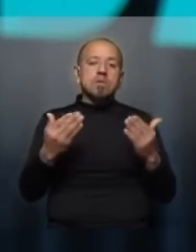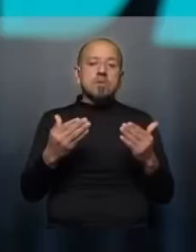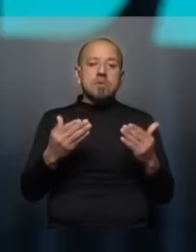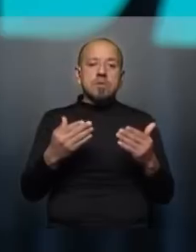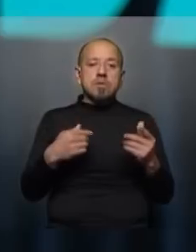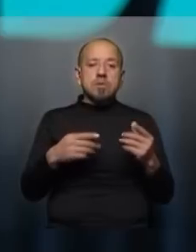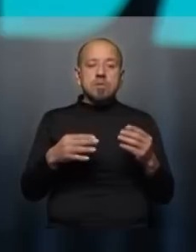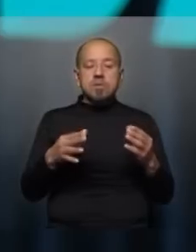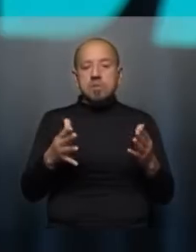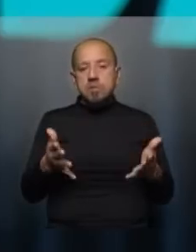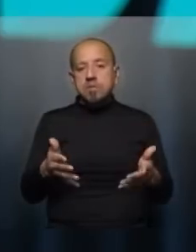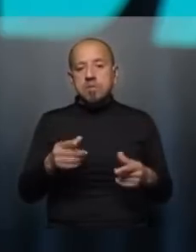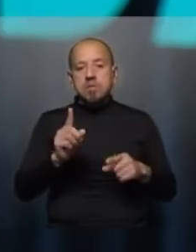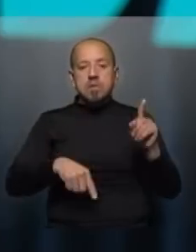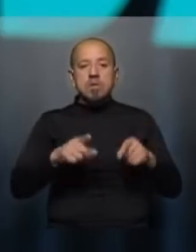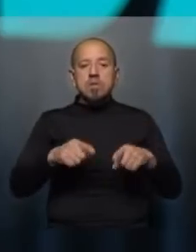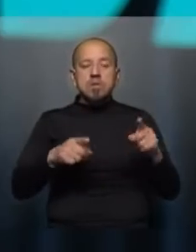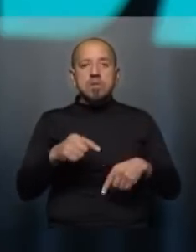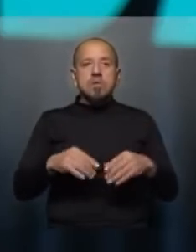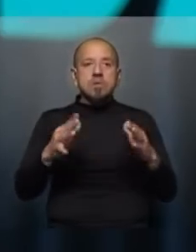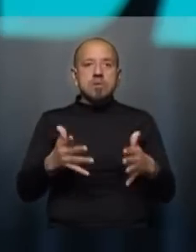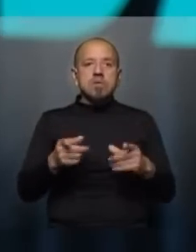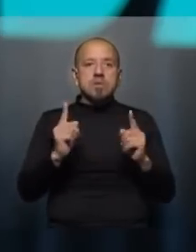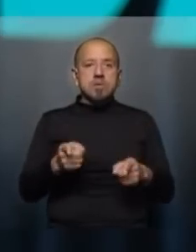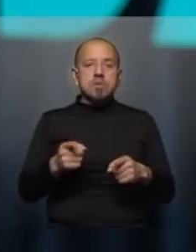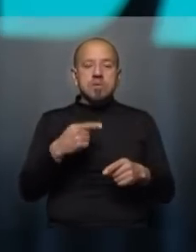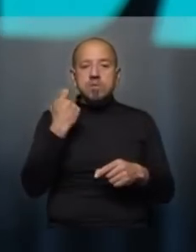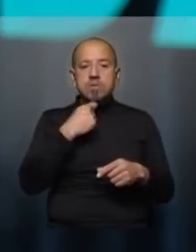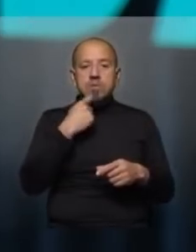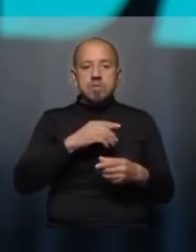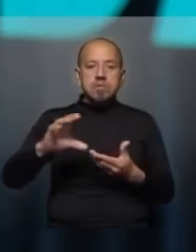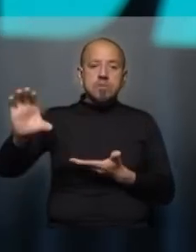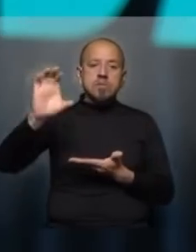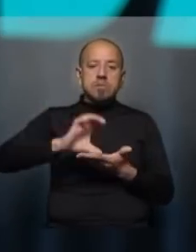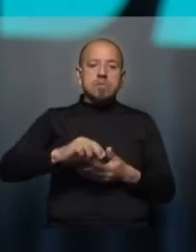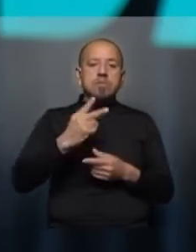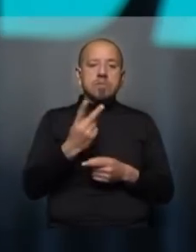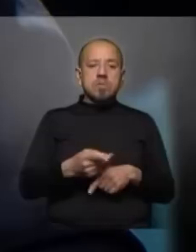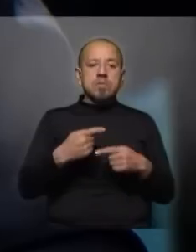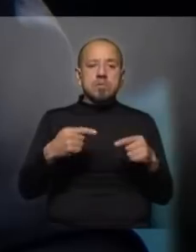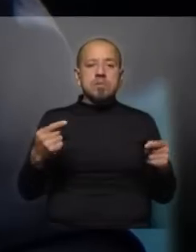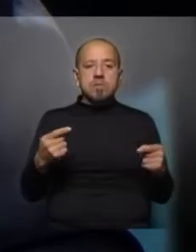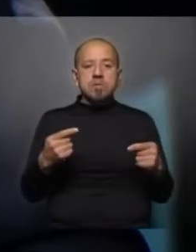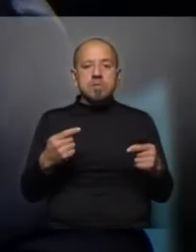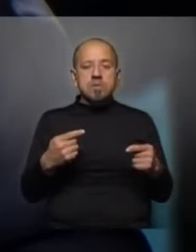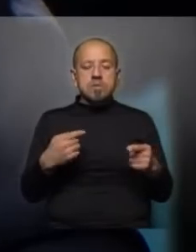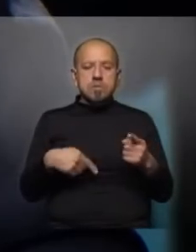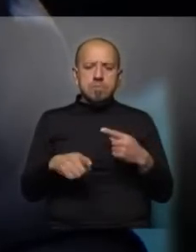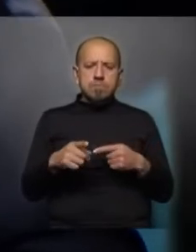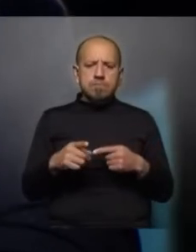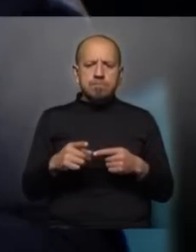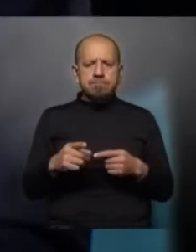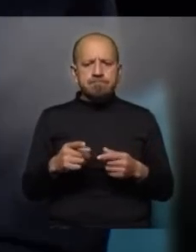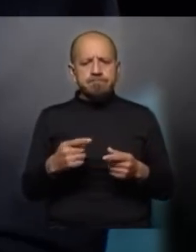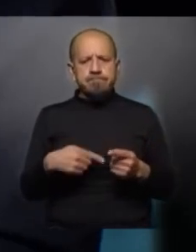que tiene que ver con gestión y tiene que ver también con falta de inversión con con las dos cosas decir eso que eh da